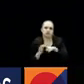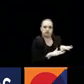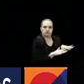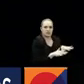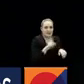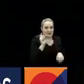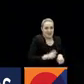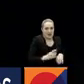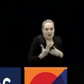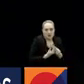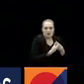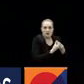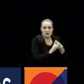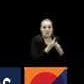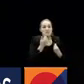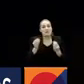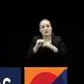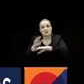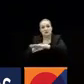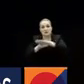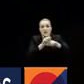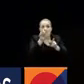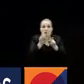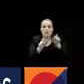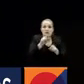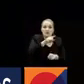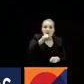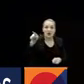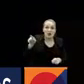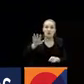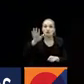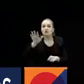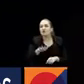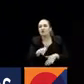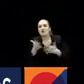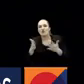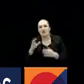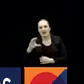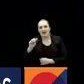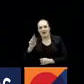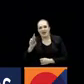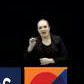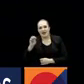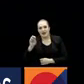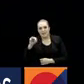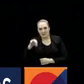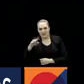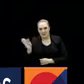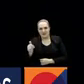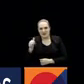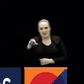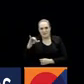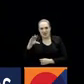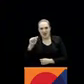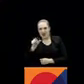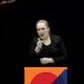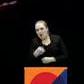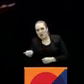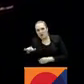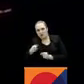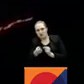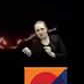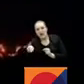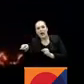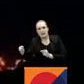hecho algunos llamados a las personas del Carmen de Apicalá. Por el momento esta es toda la información. Desde el municipio de Melgar,